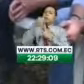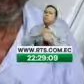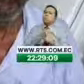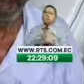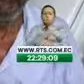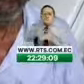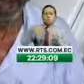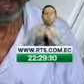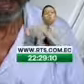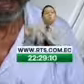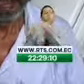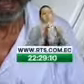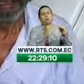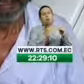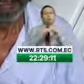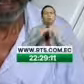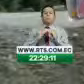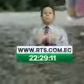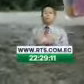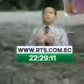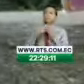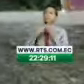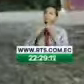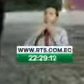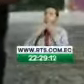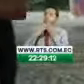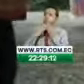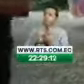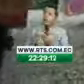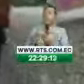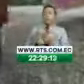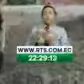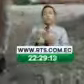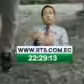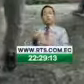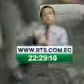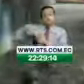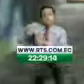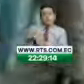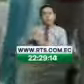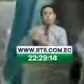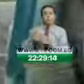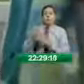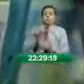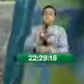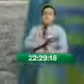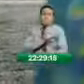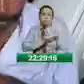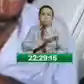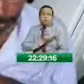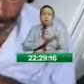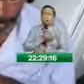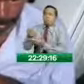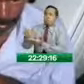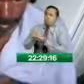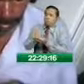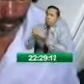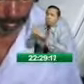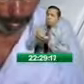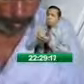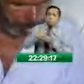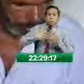adelante. Le agradezco al MIES, a la Manuela, de esta ayuda que nosotros estamos recibiendo. Aquí